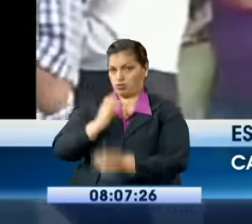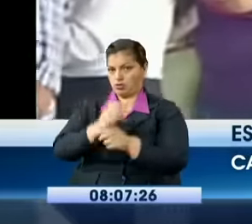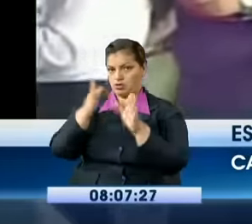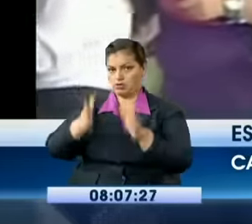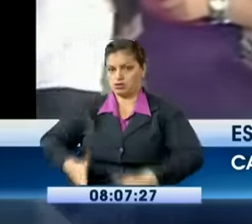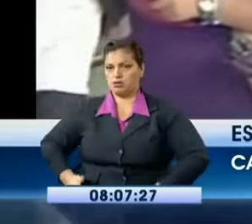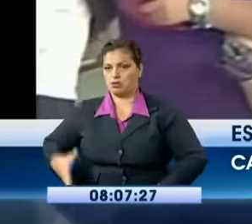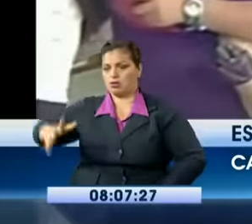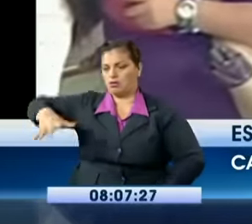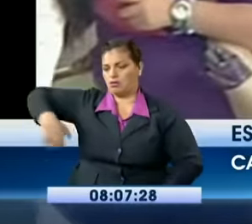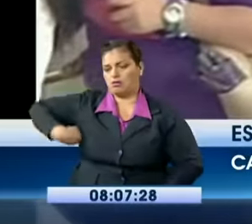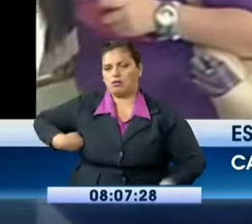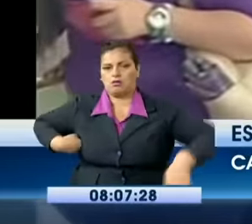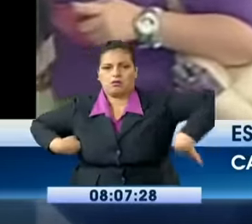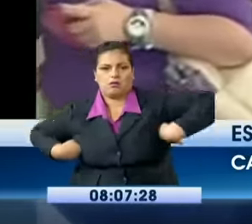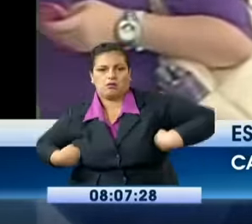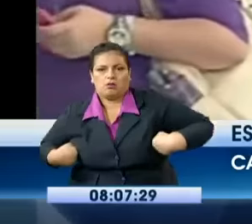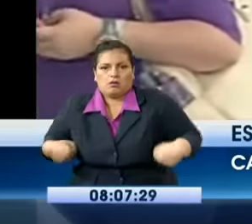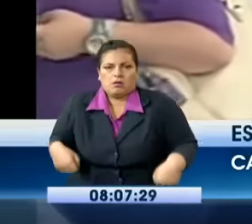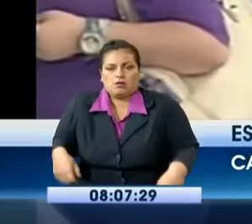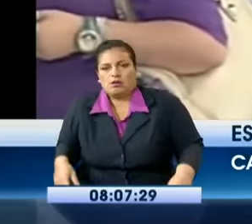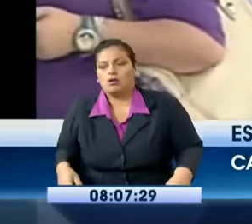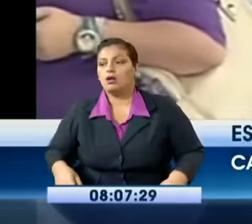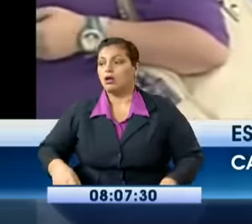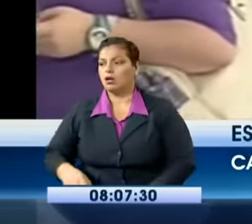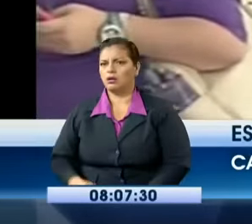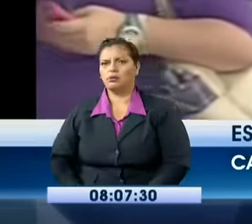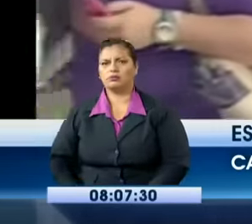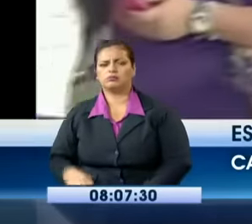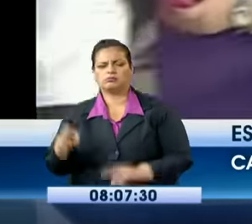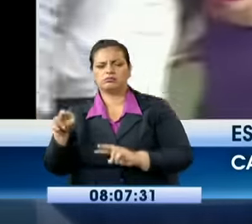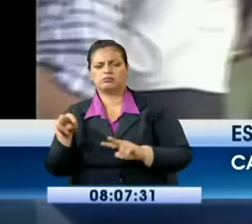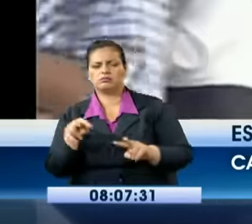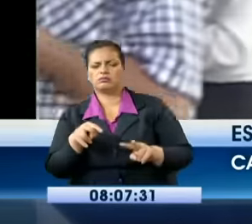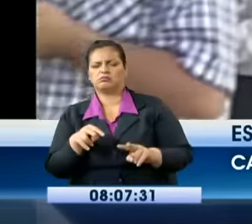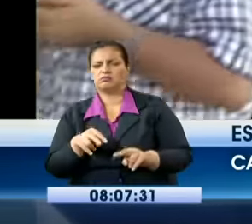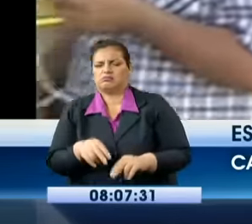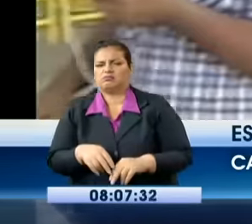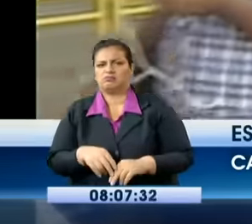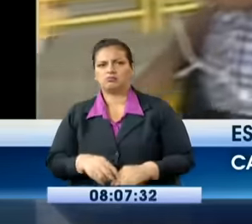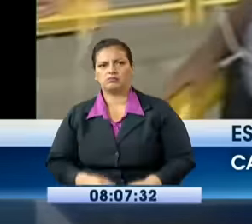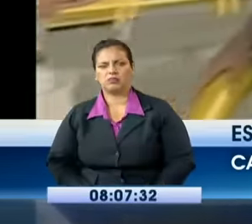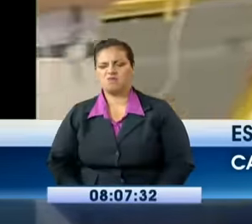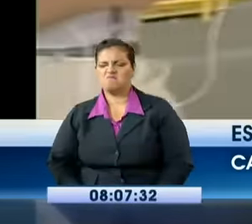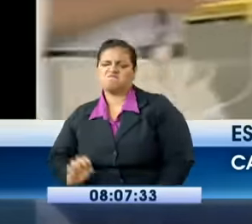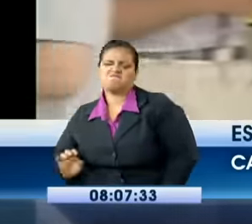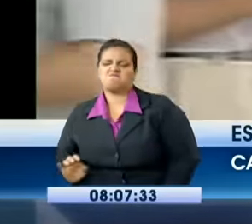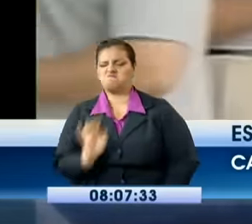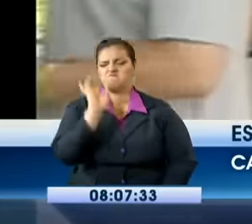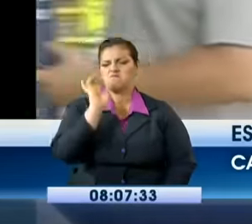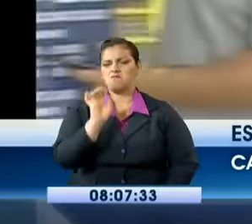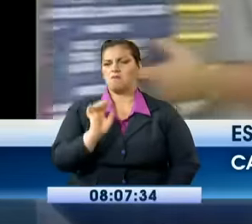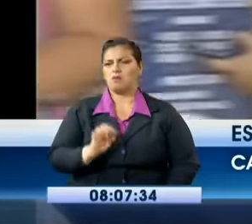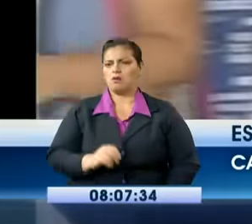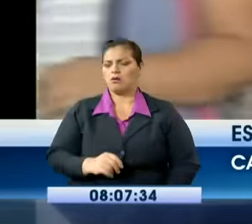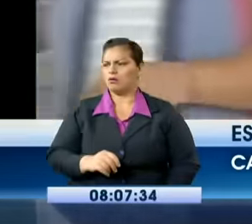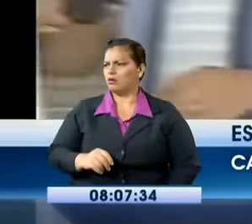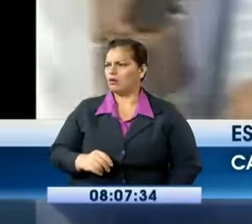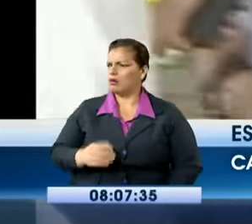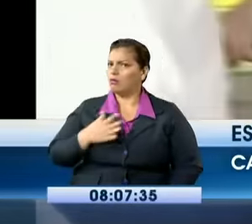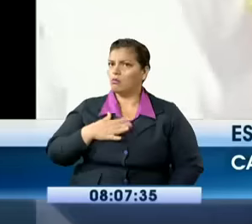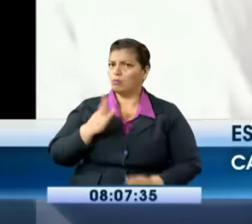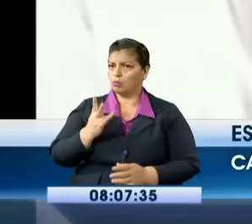cabeza. Anda con mis dos hijos. ¿No hay una seguridad dentro de los buses? No, a él lo patean, lo empujan, entonces yo evito que no salga. A veces sabe estar un